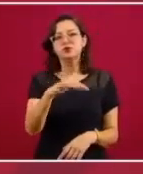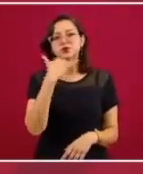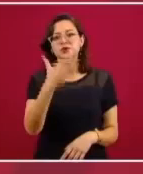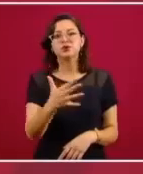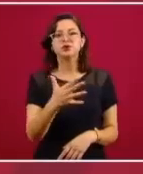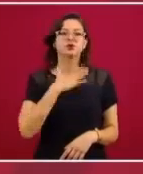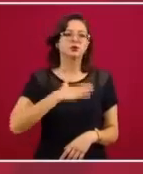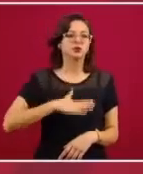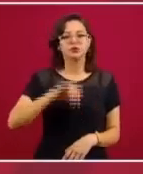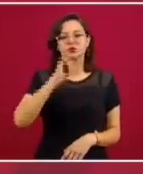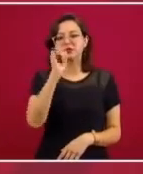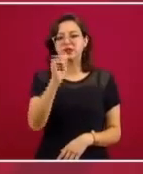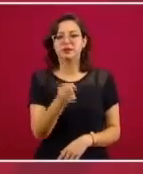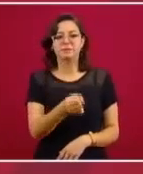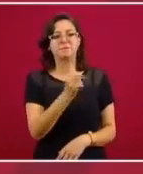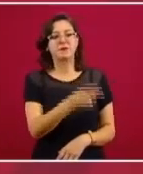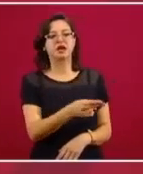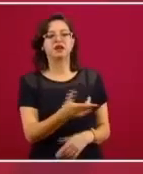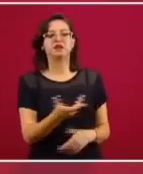de injusticias, de privilegios.